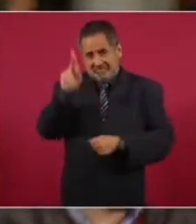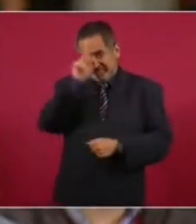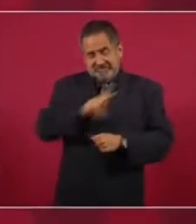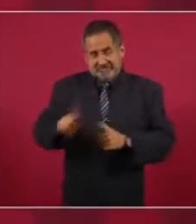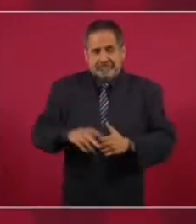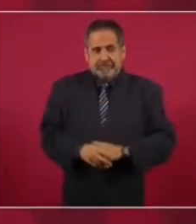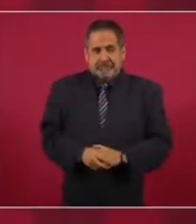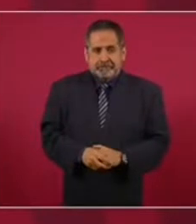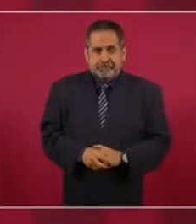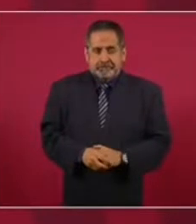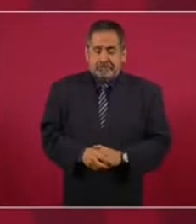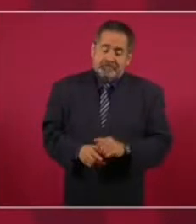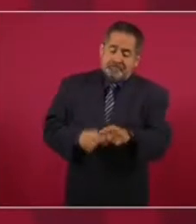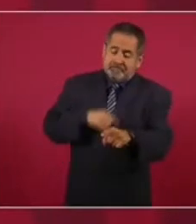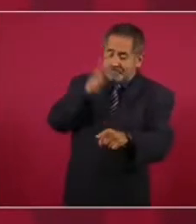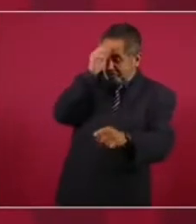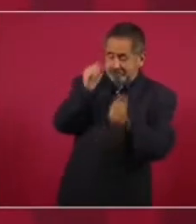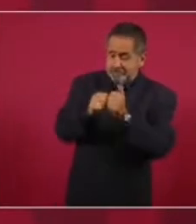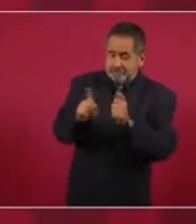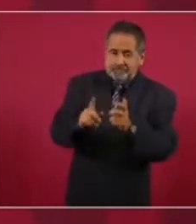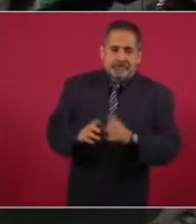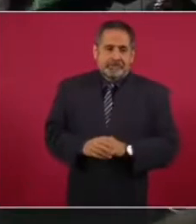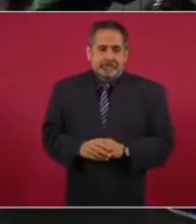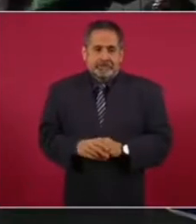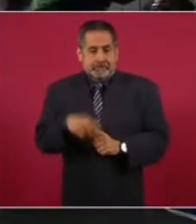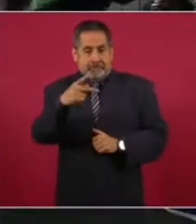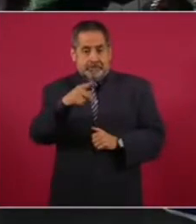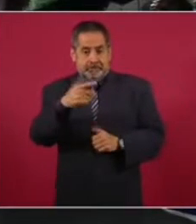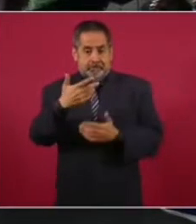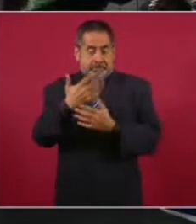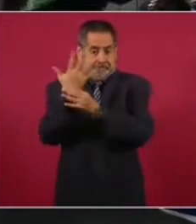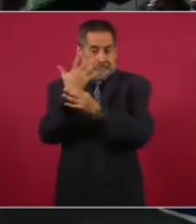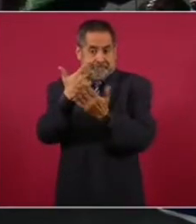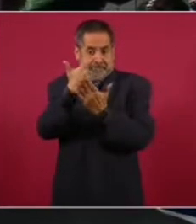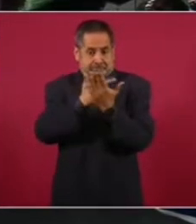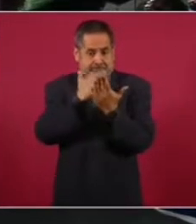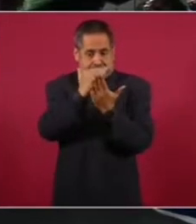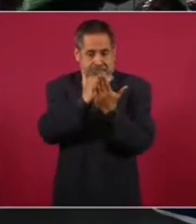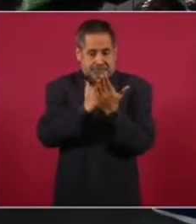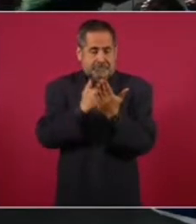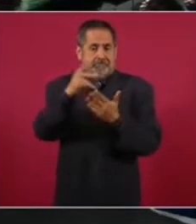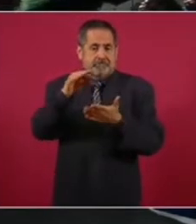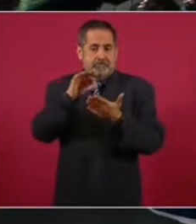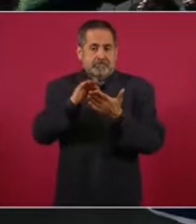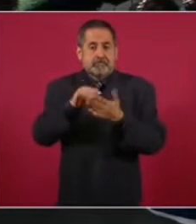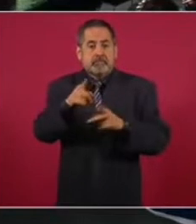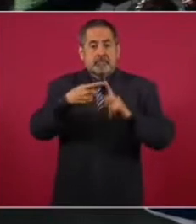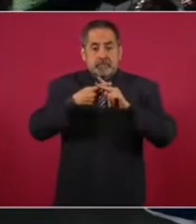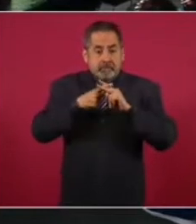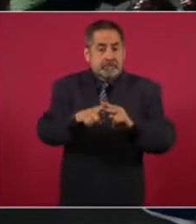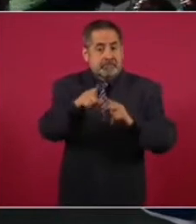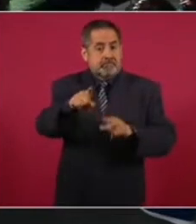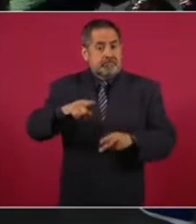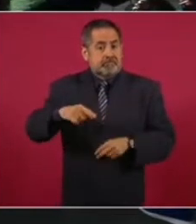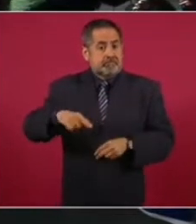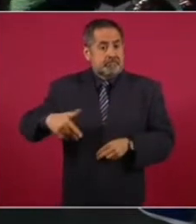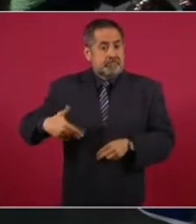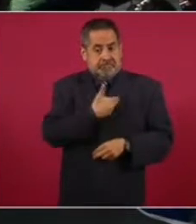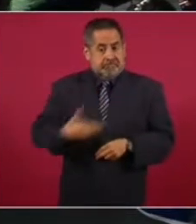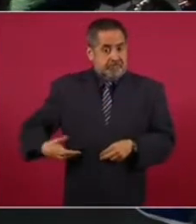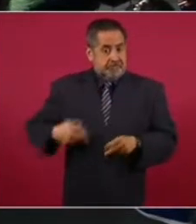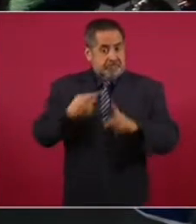Ya lo es, señor presidente. Contigo. Estas son las cifras de su propio gobierno, las saqué de su propia página. Okay. Desde que usted llegó al poder,